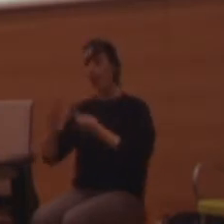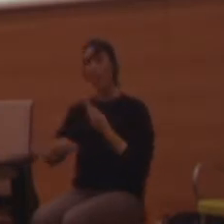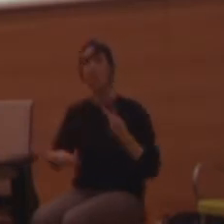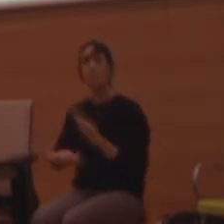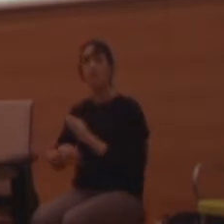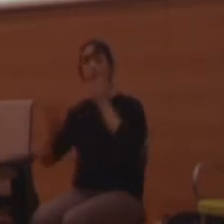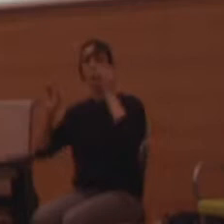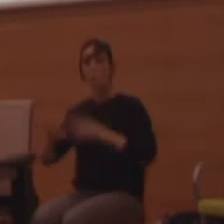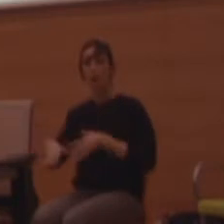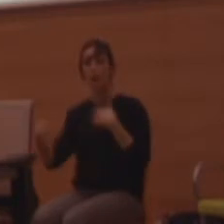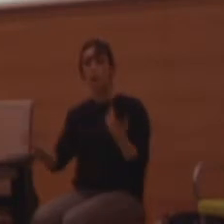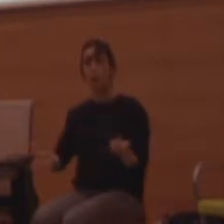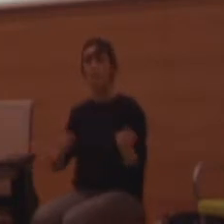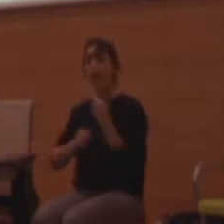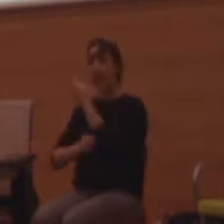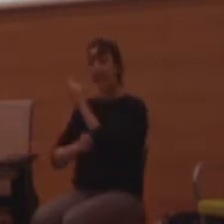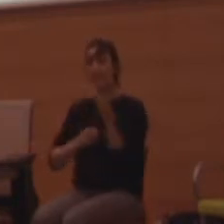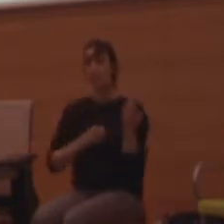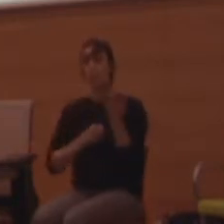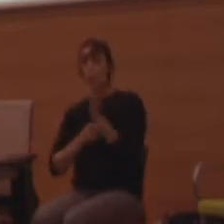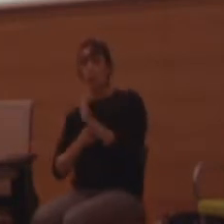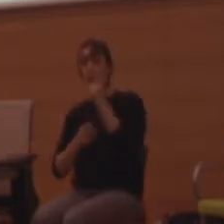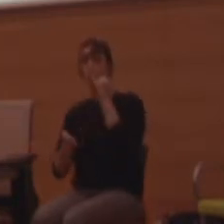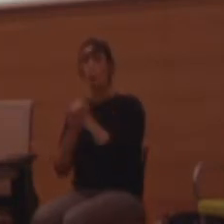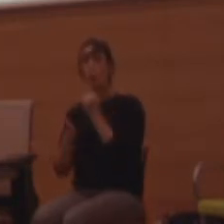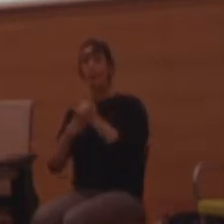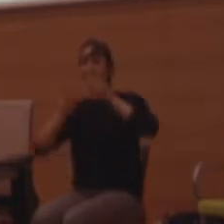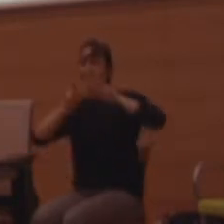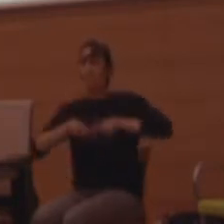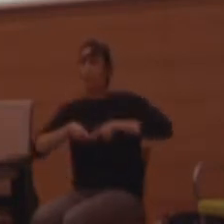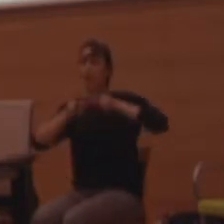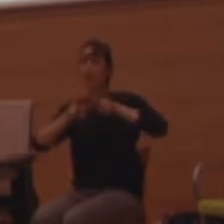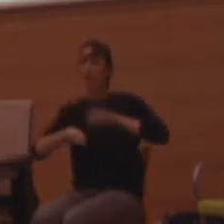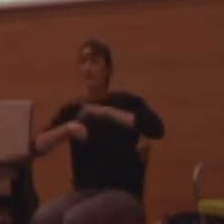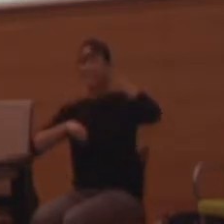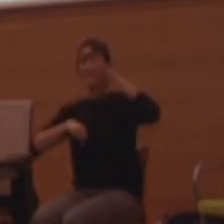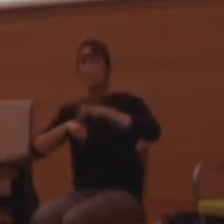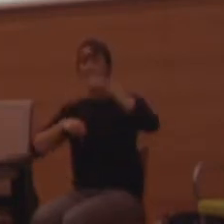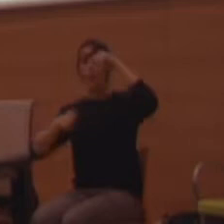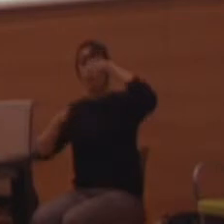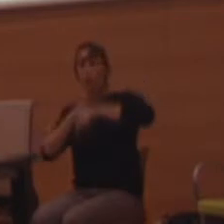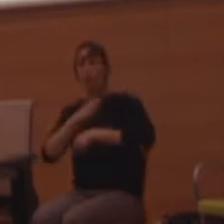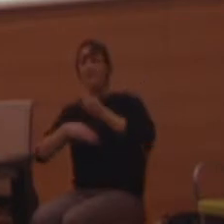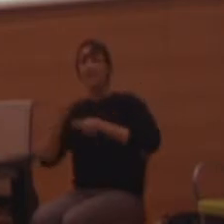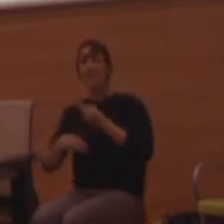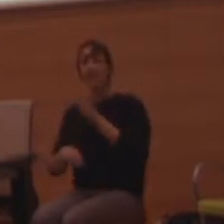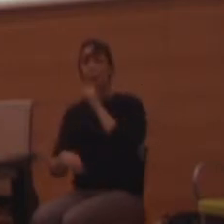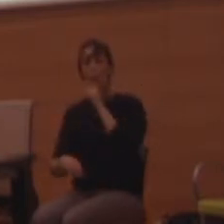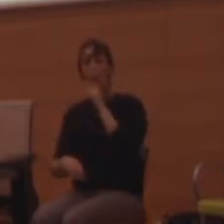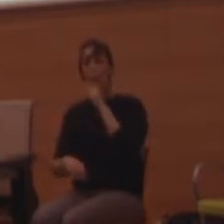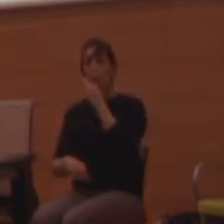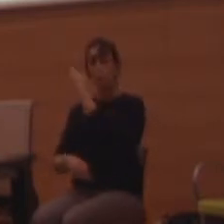muestro cómo se hace la prueba de exploración de sensibilidad profunda en un